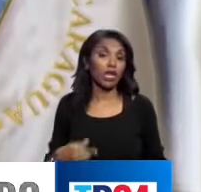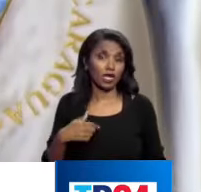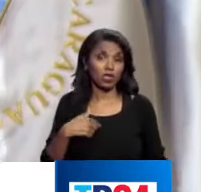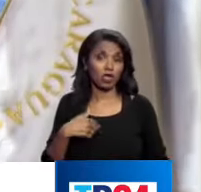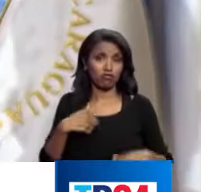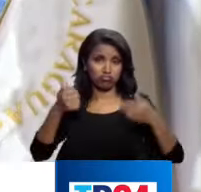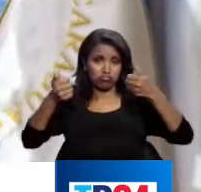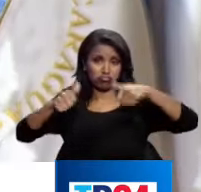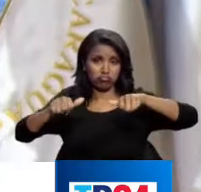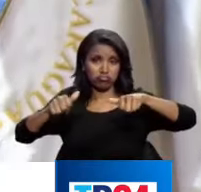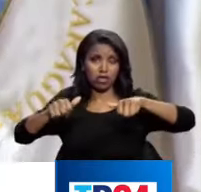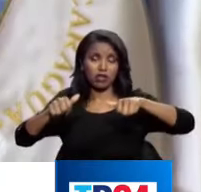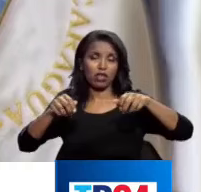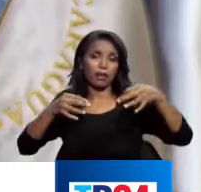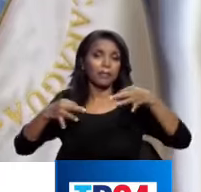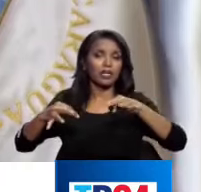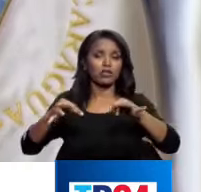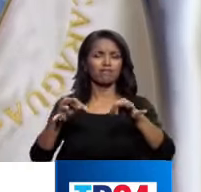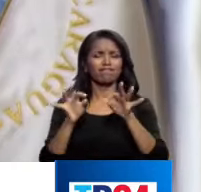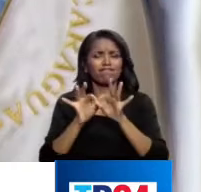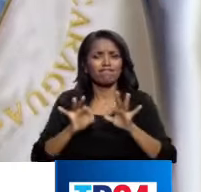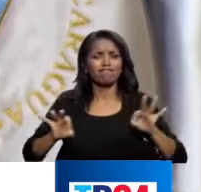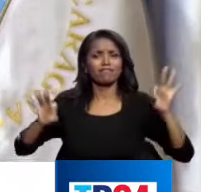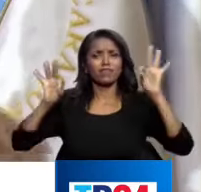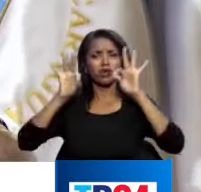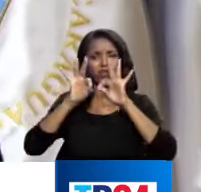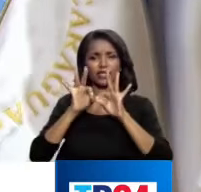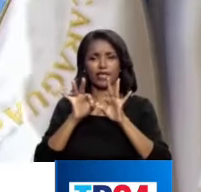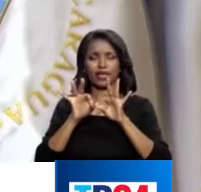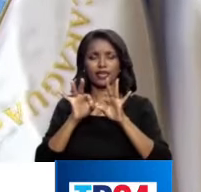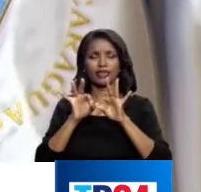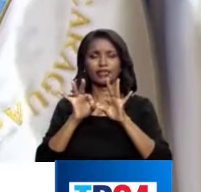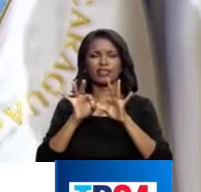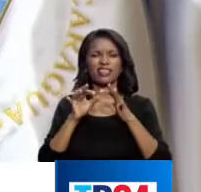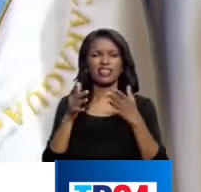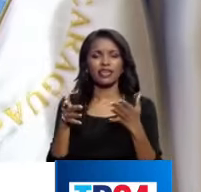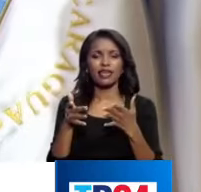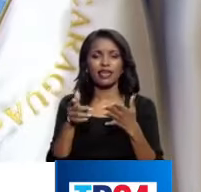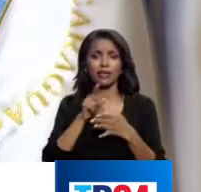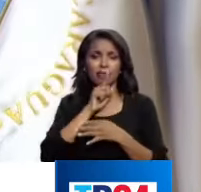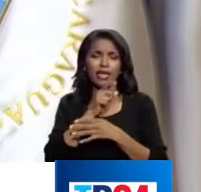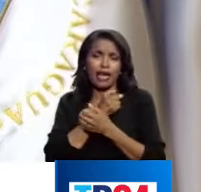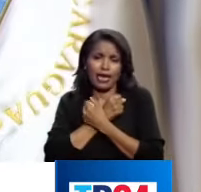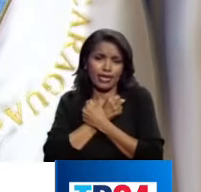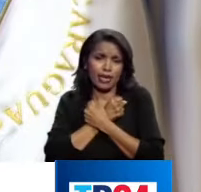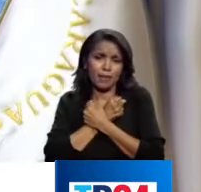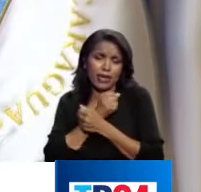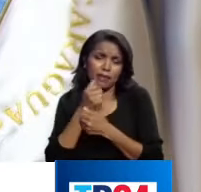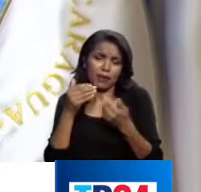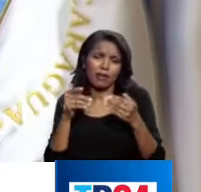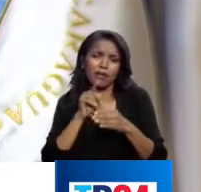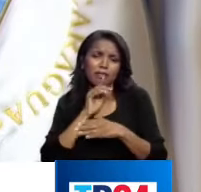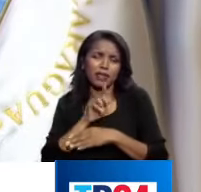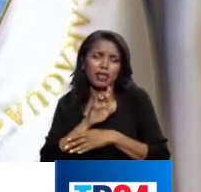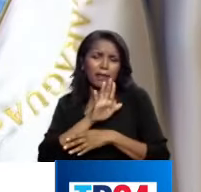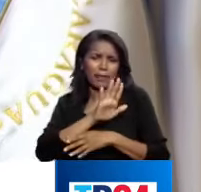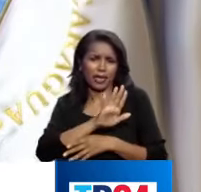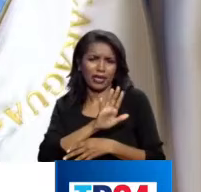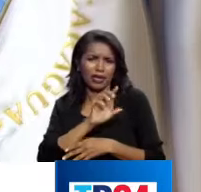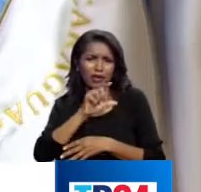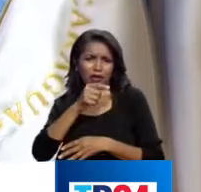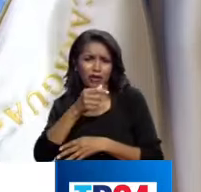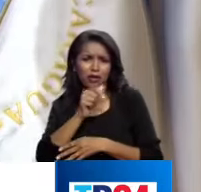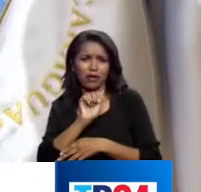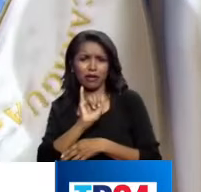hacer del turismo una potencia para Panamá, hay que amar a Panamá. Pero, señor vicepresidente, la primera forma de amar un